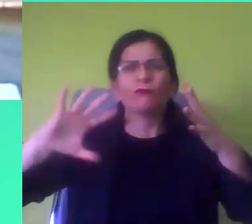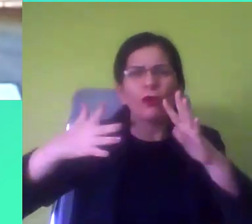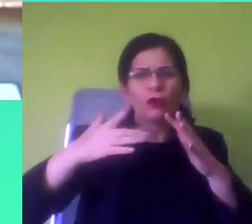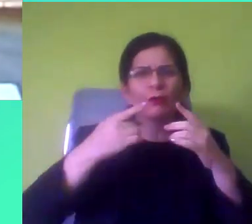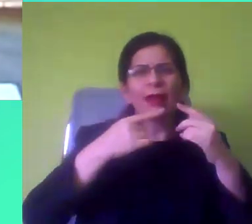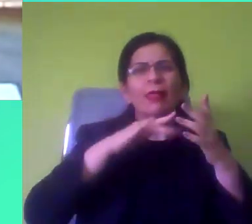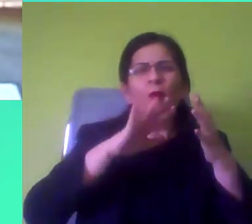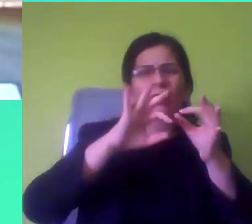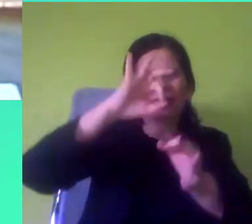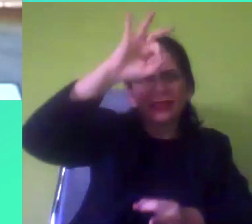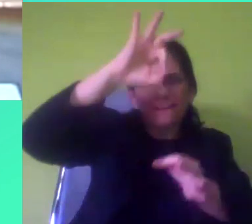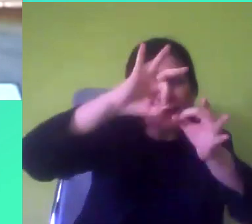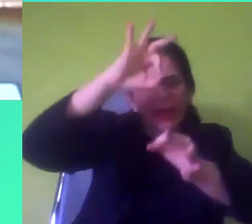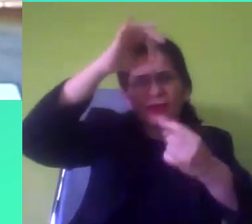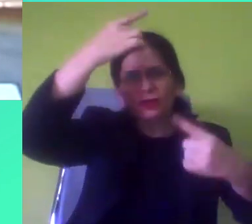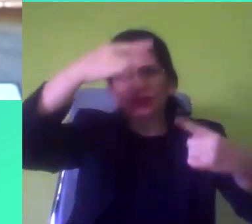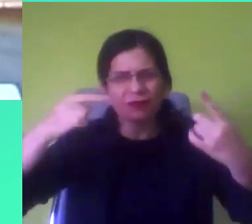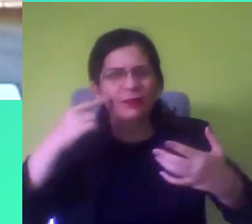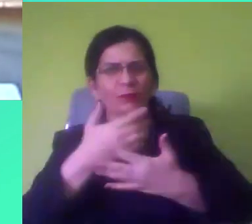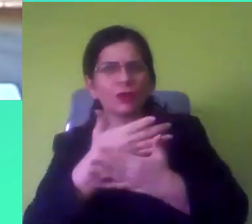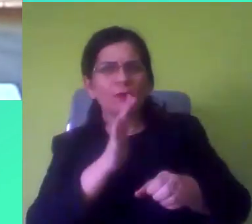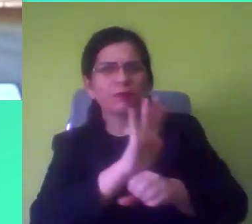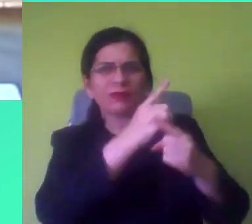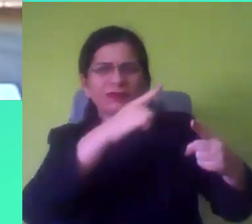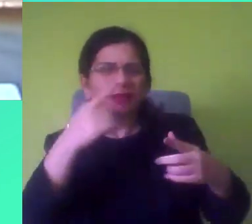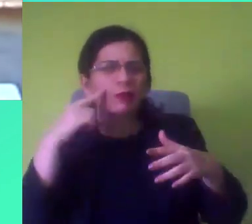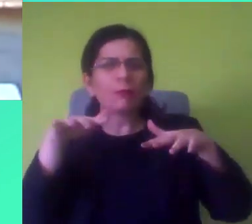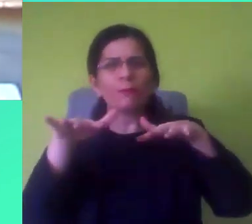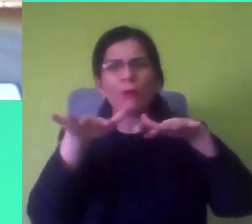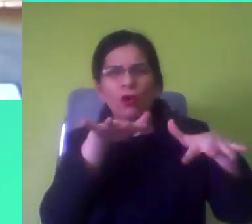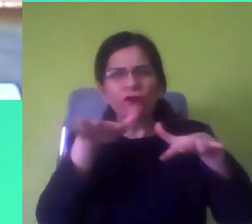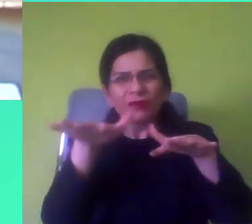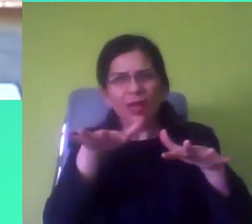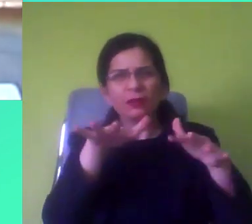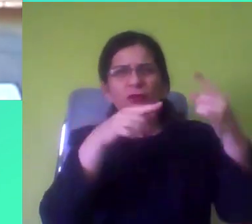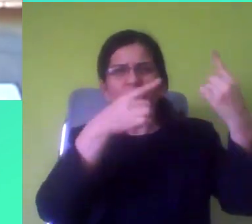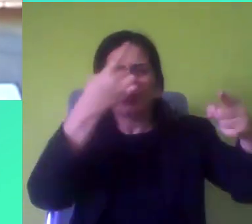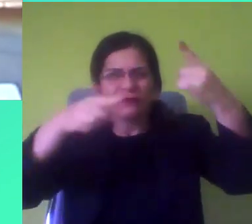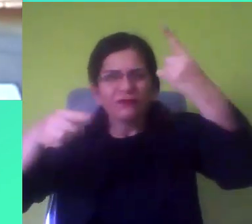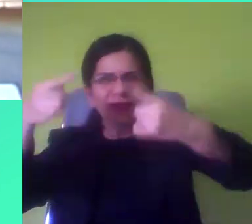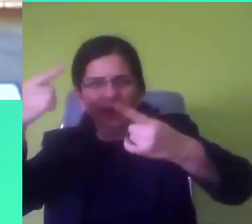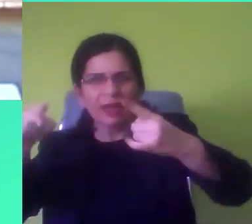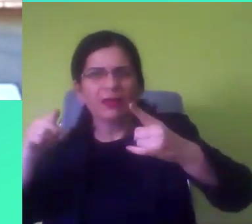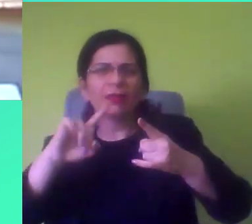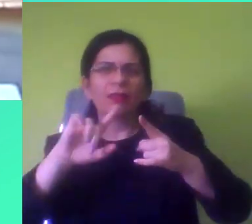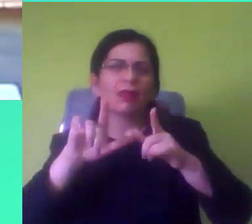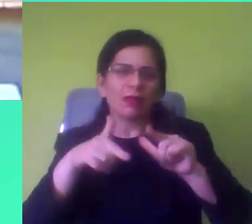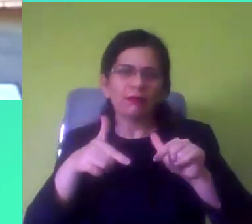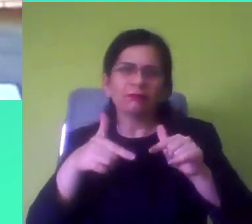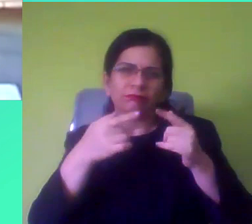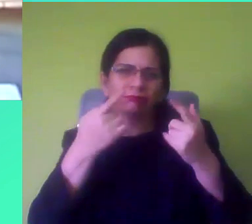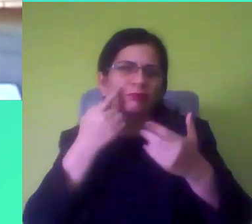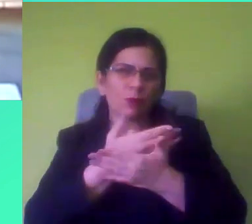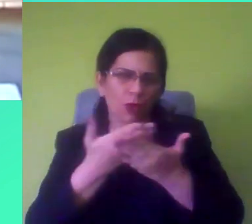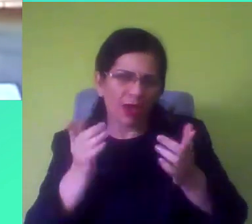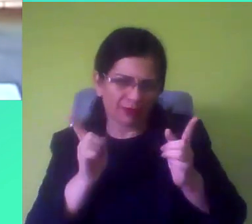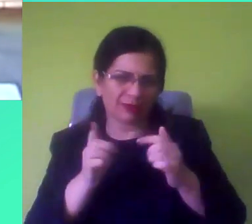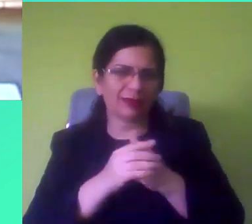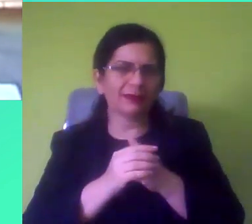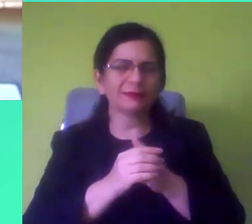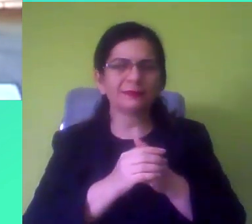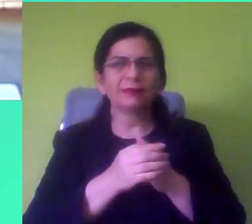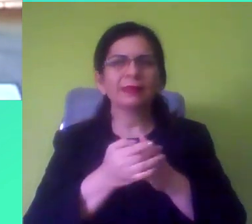tipos, clases, con algunos que se mueven más rápido, otros que se mueven más lento y demás. A lo